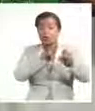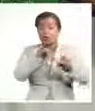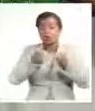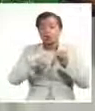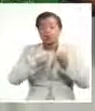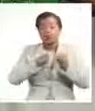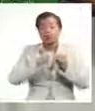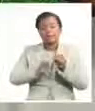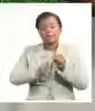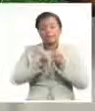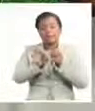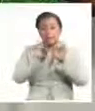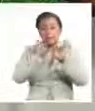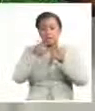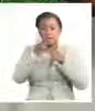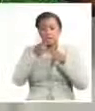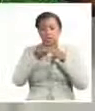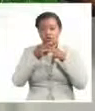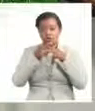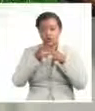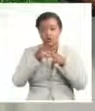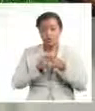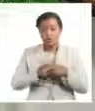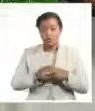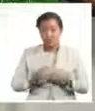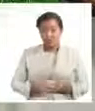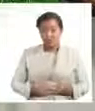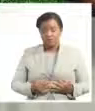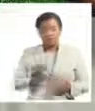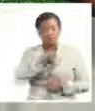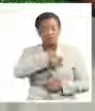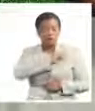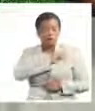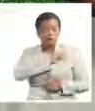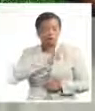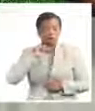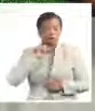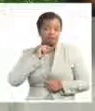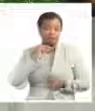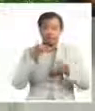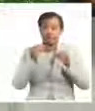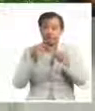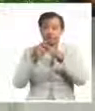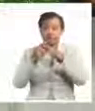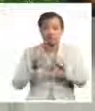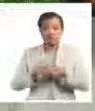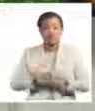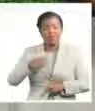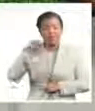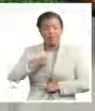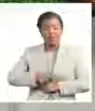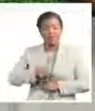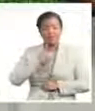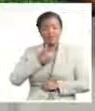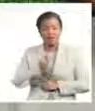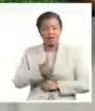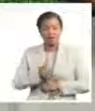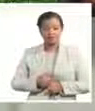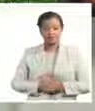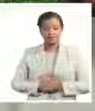opiniones Y a partir de esos miles de criterios tomar una decisión lo más coherente posible